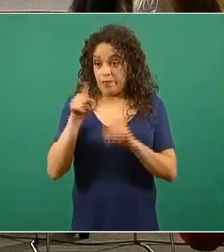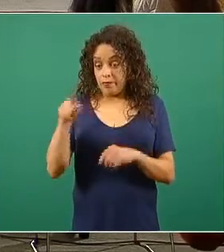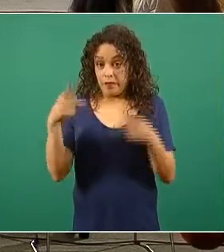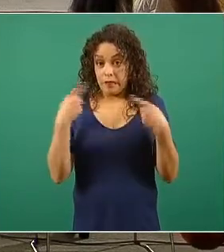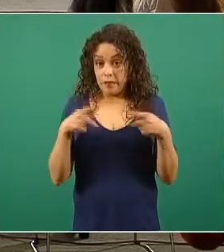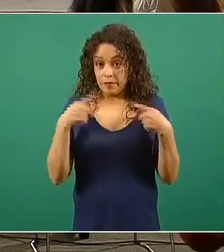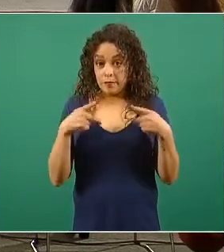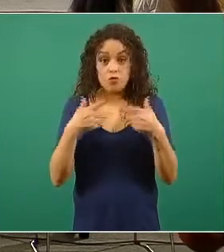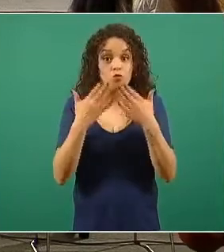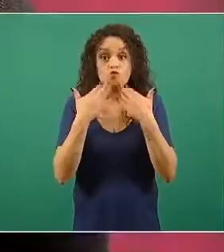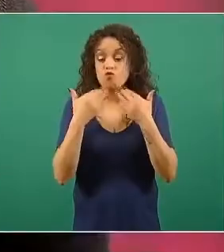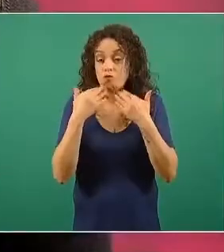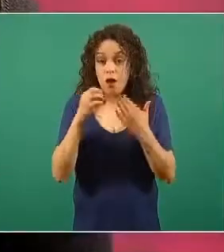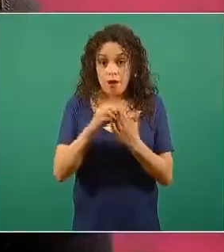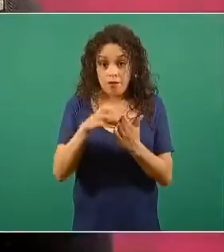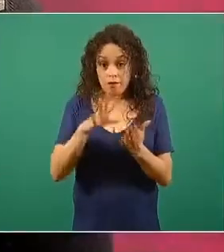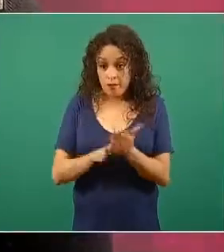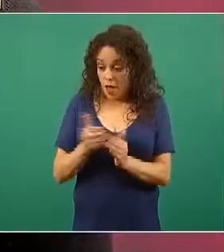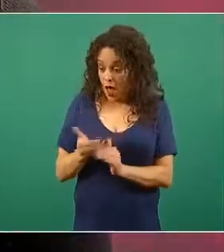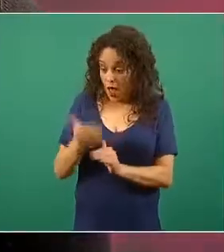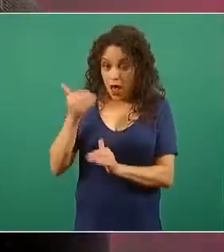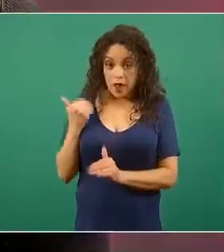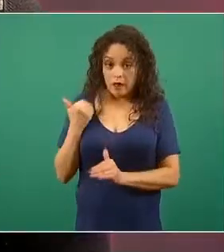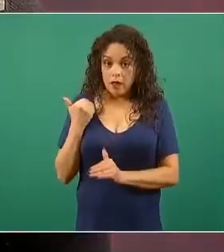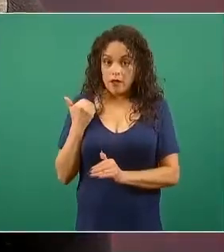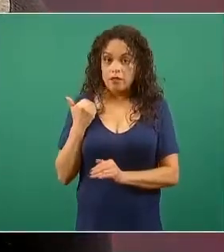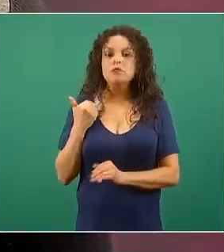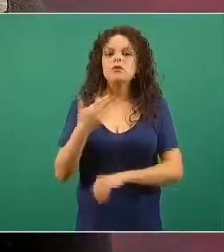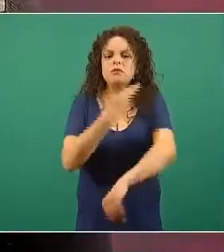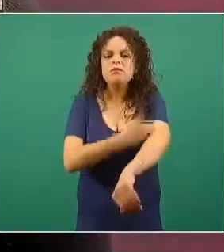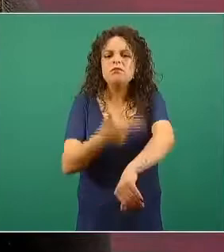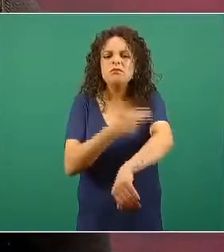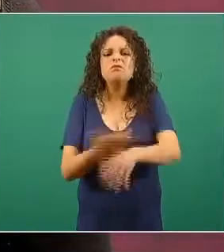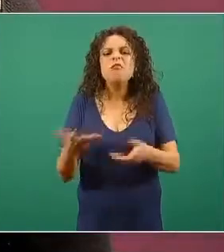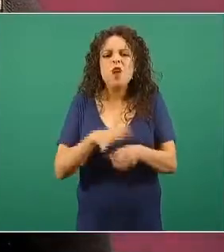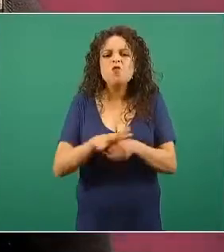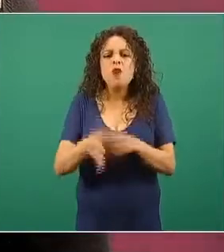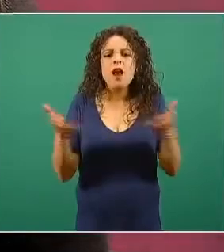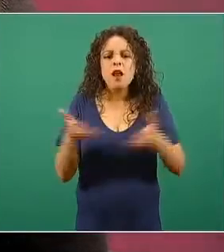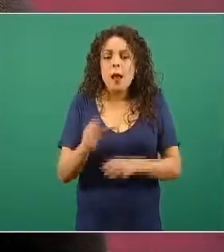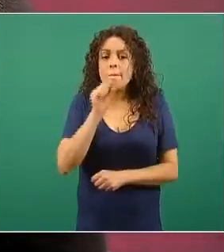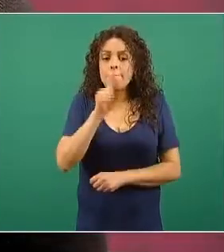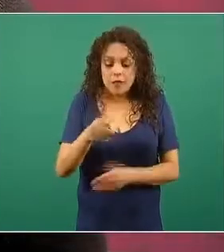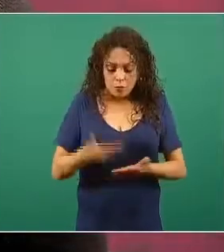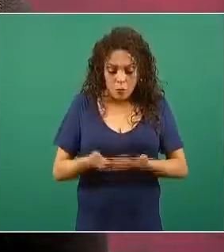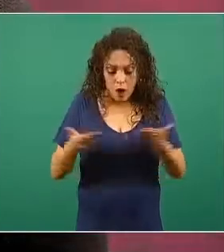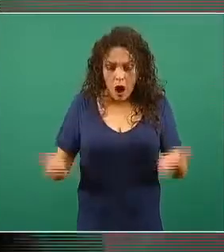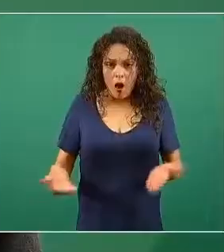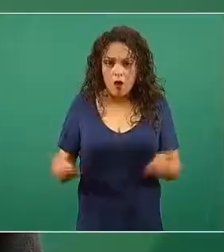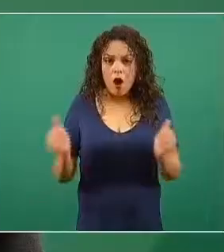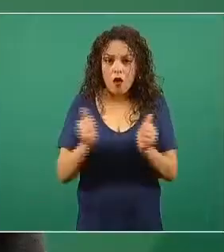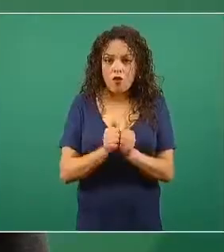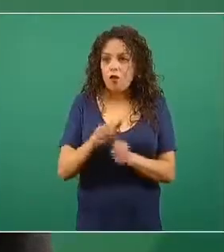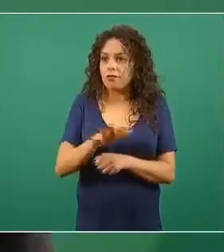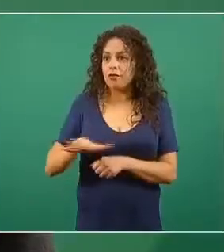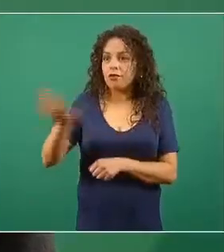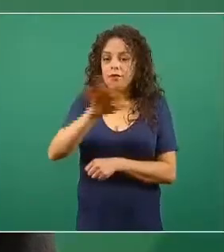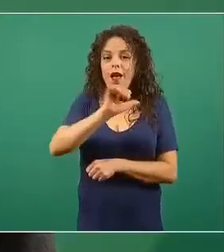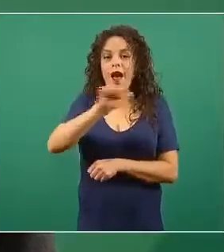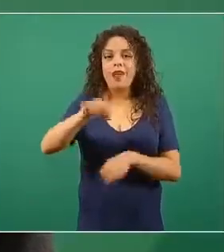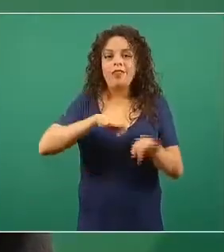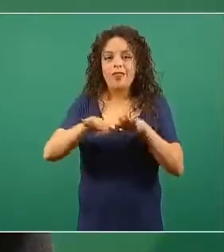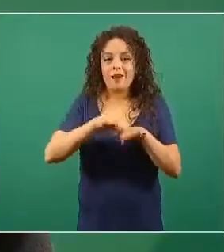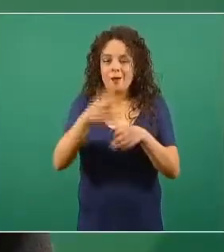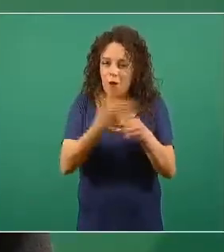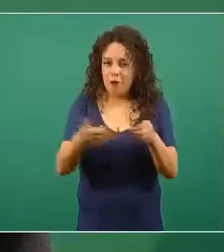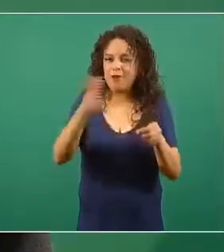encuentre preregistrada, se lleva a cabo el mismo procedimiento que actualmente se está llevando con los profesionales de la salud. Si